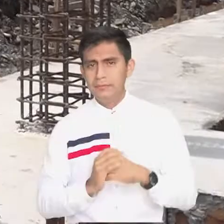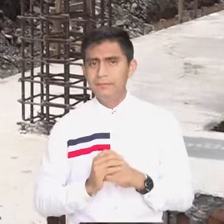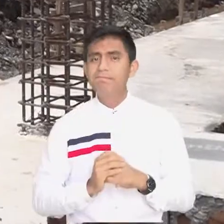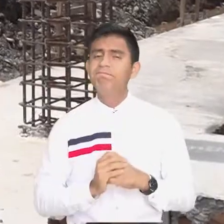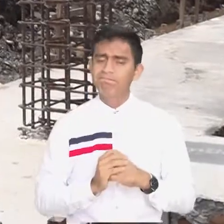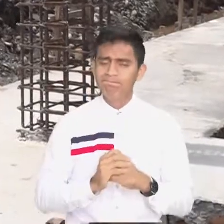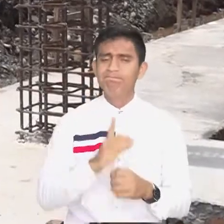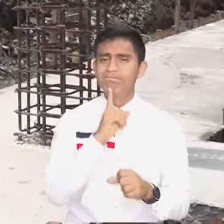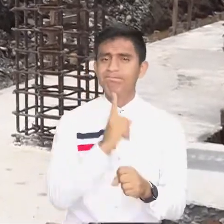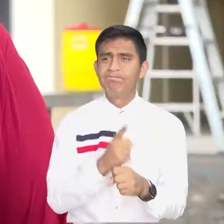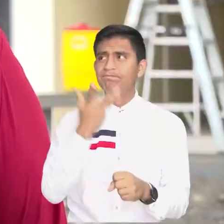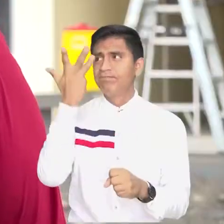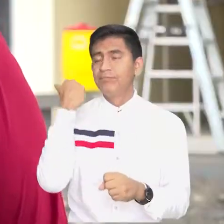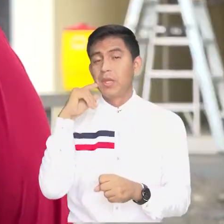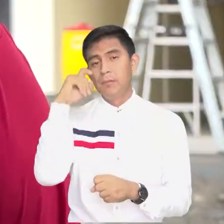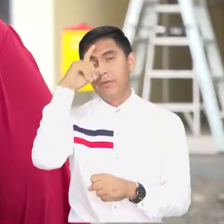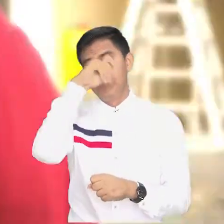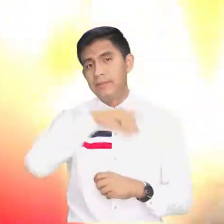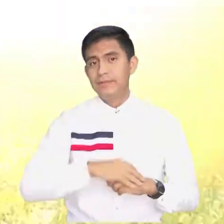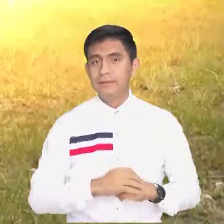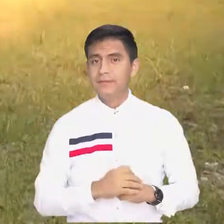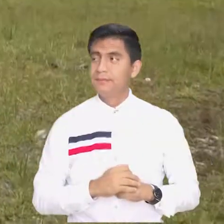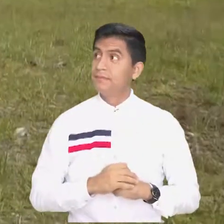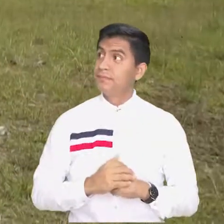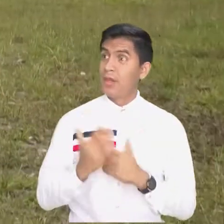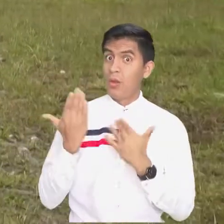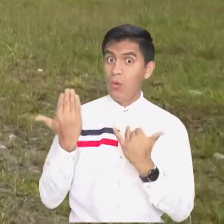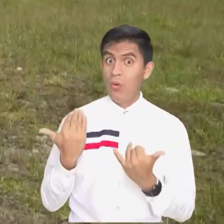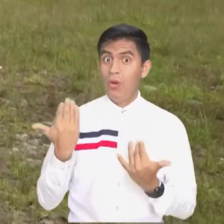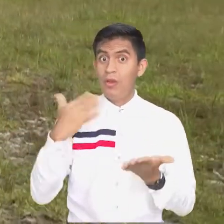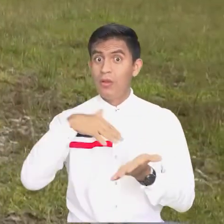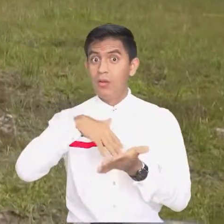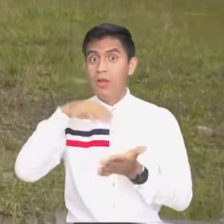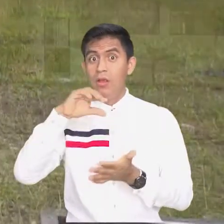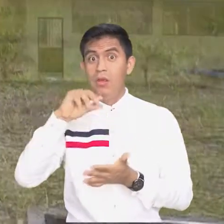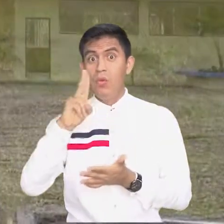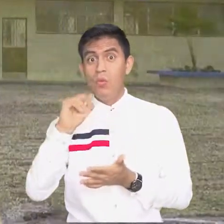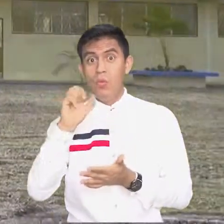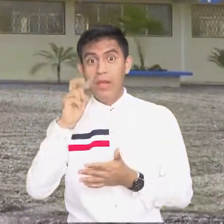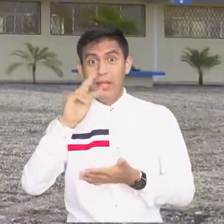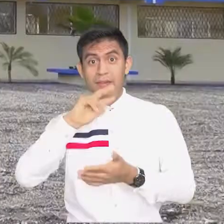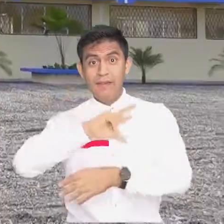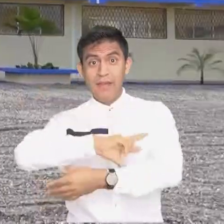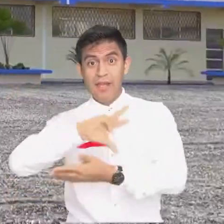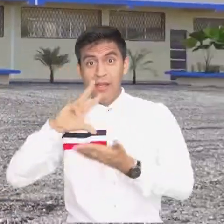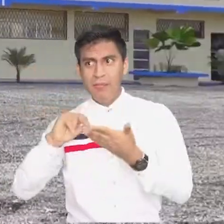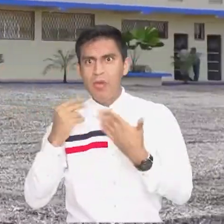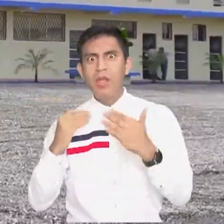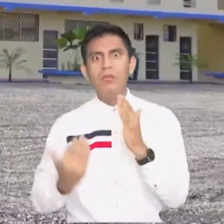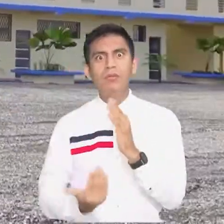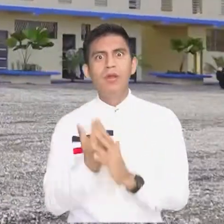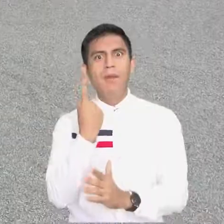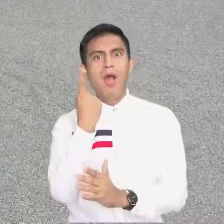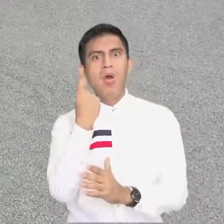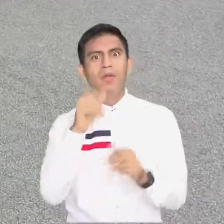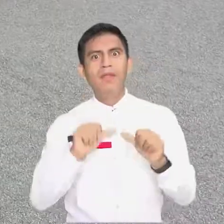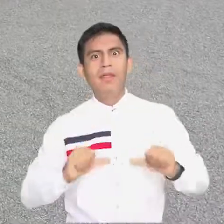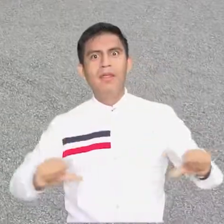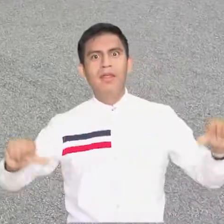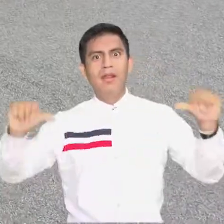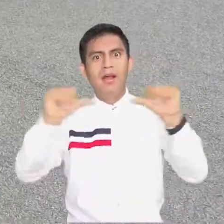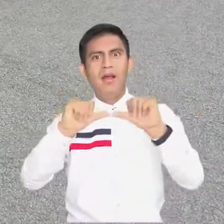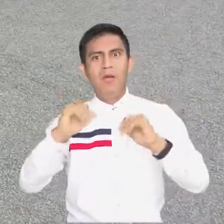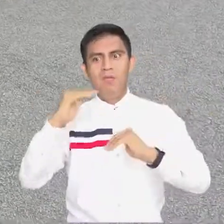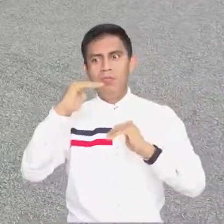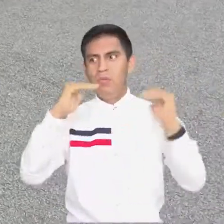Entonces, sí era un poquito complicado. Hoy los estudiantes de la UEM tienen un moderno bloque de 11 aulas,